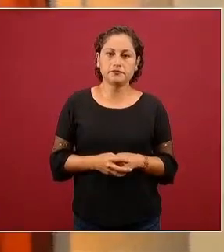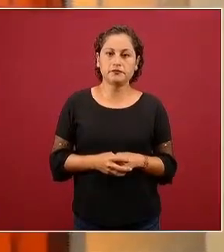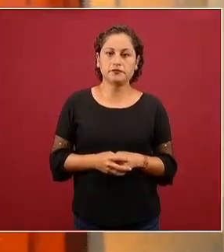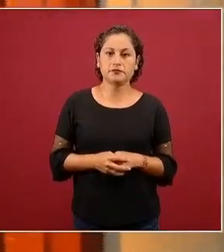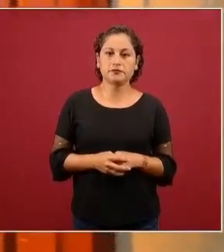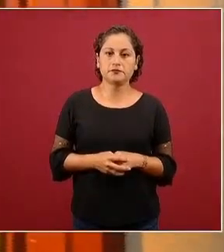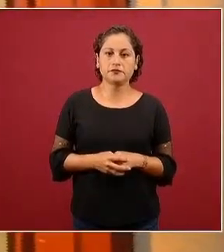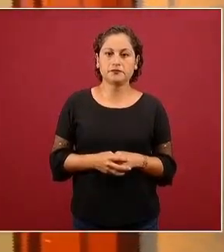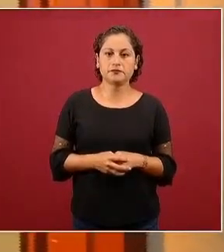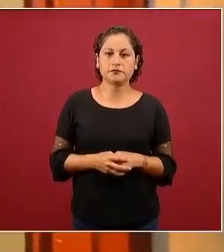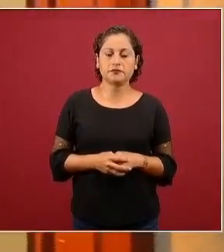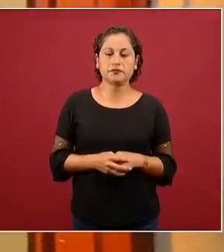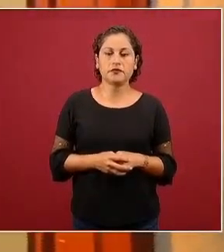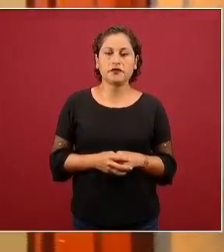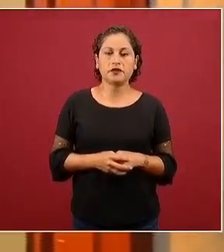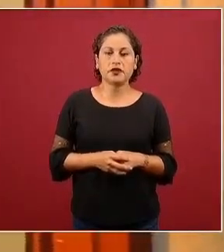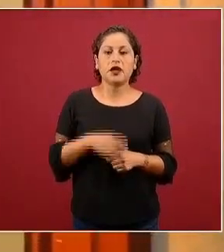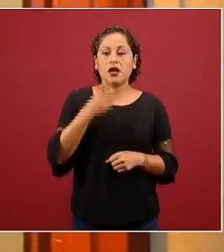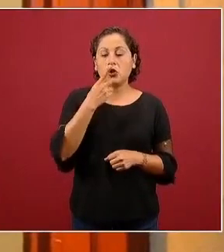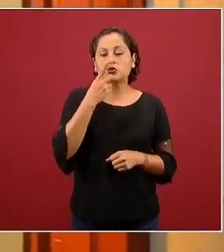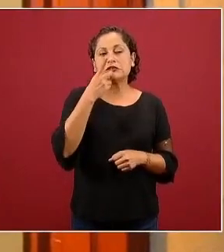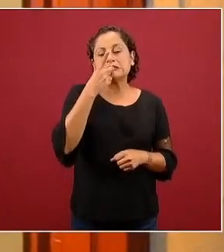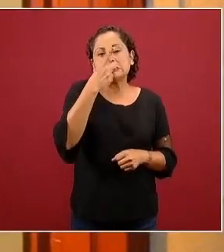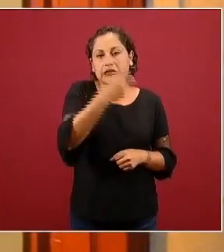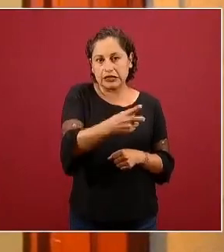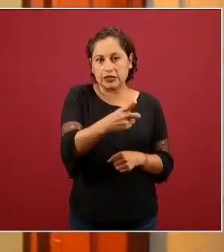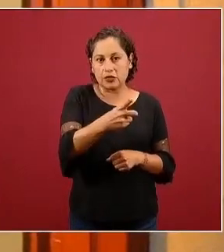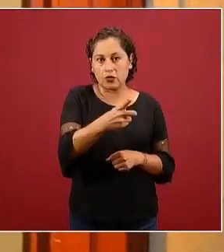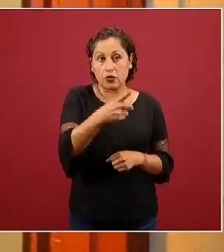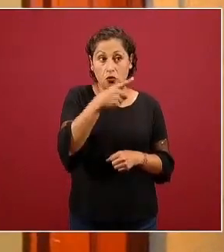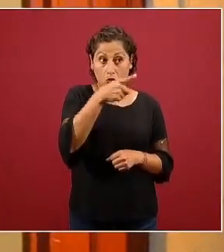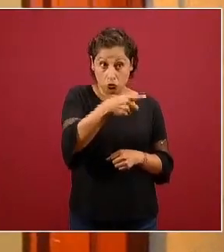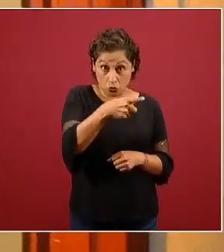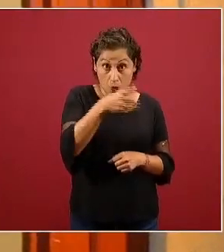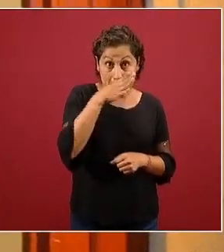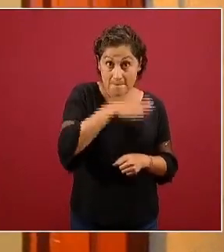si tú haces esto, entonces yo te quito esto.